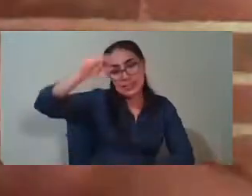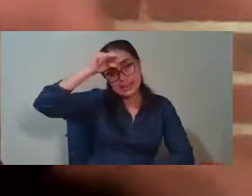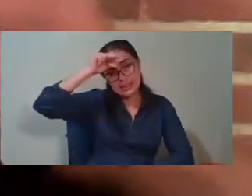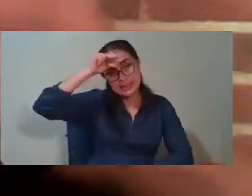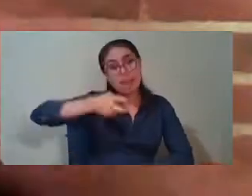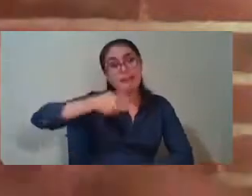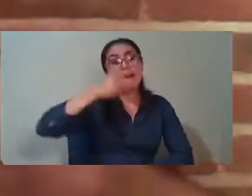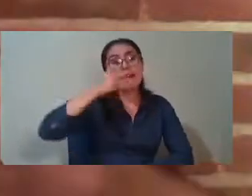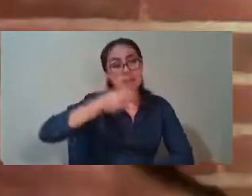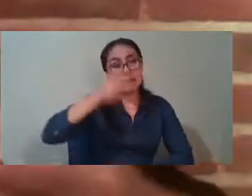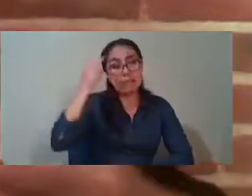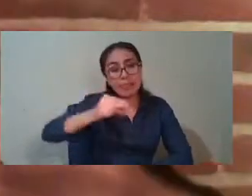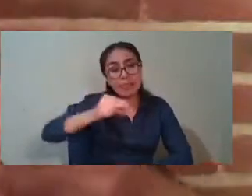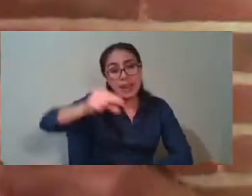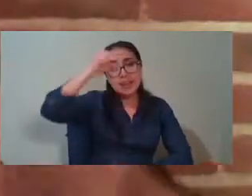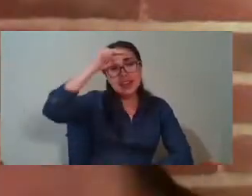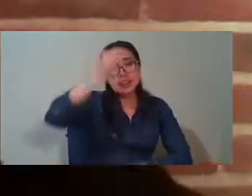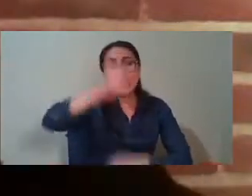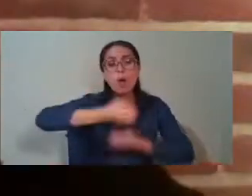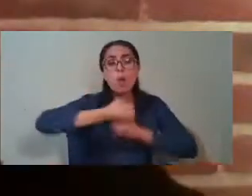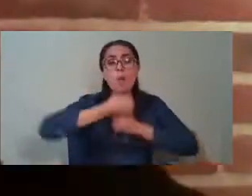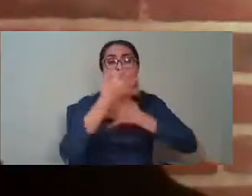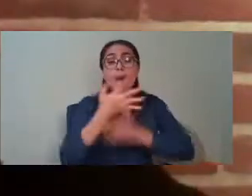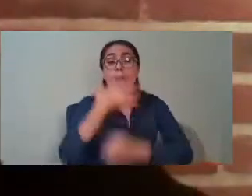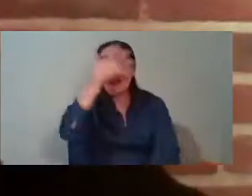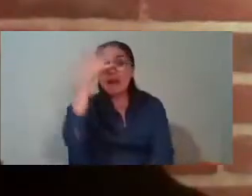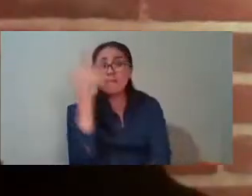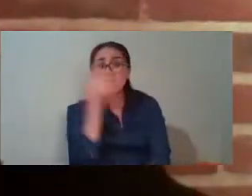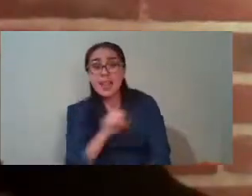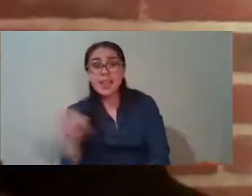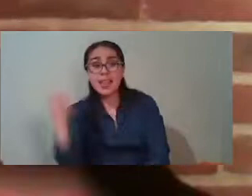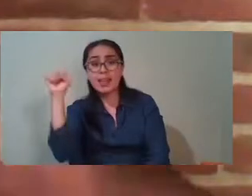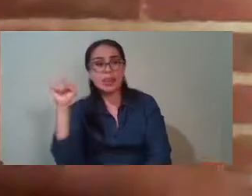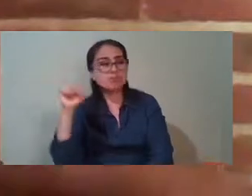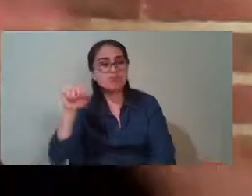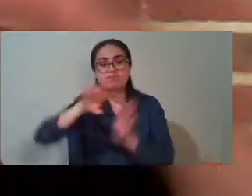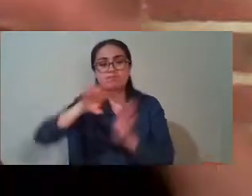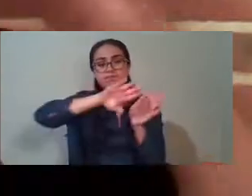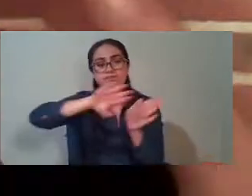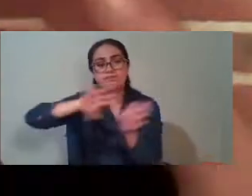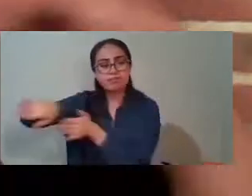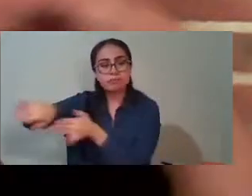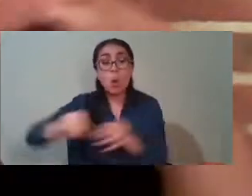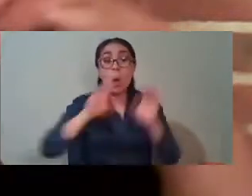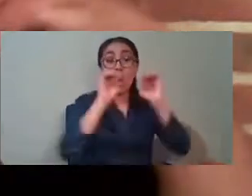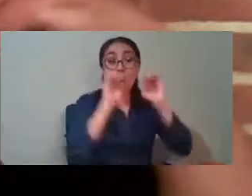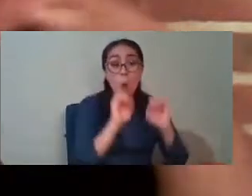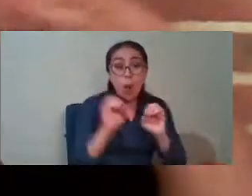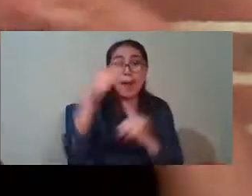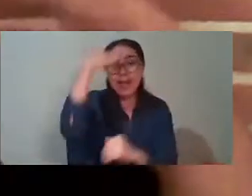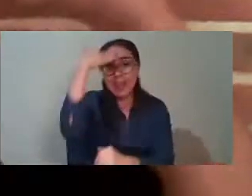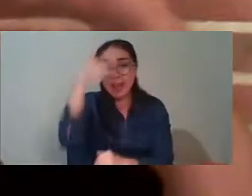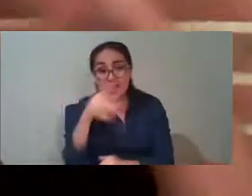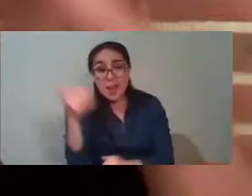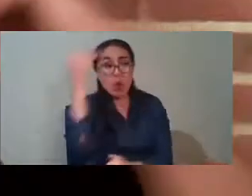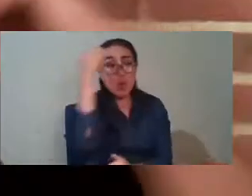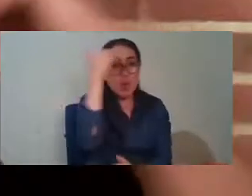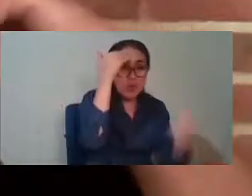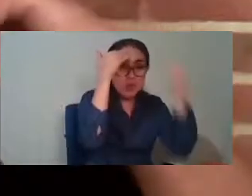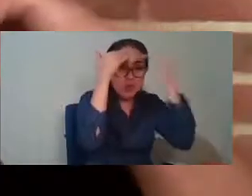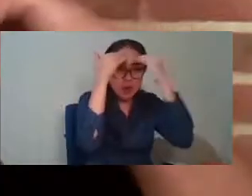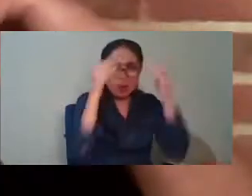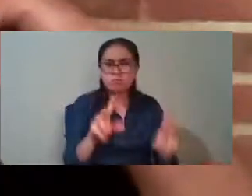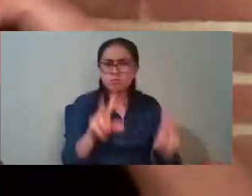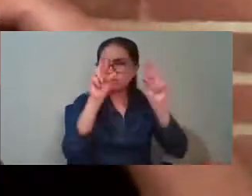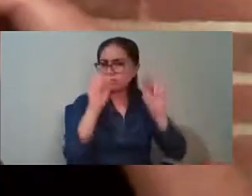Inteligencia poética. No habilidad, no un saber, no una picardía,